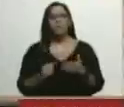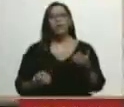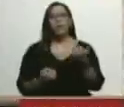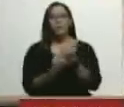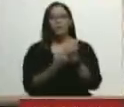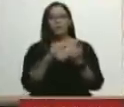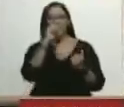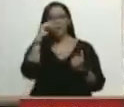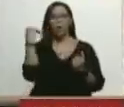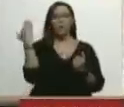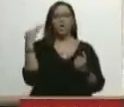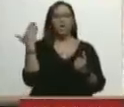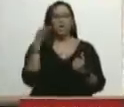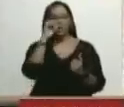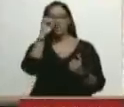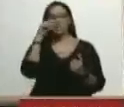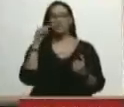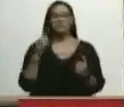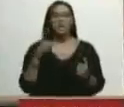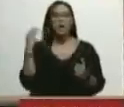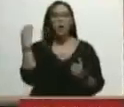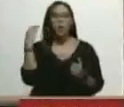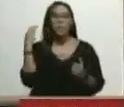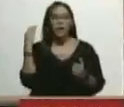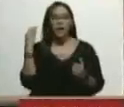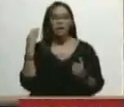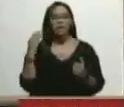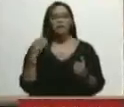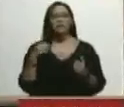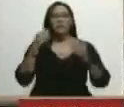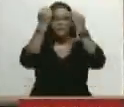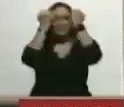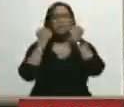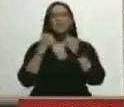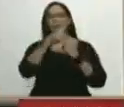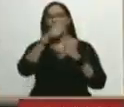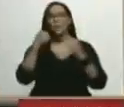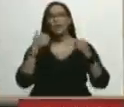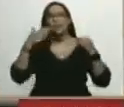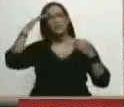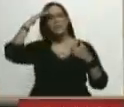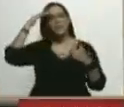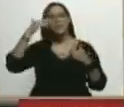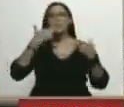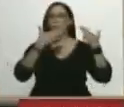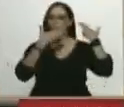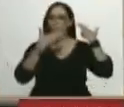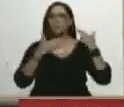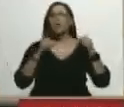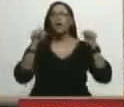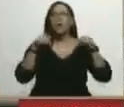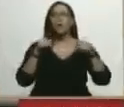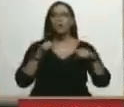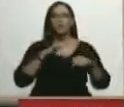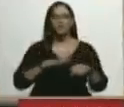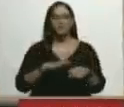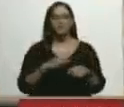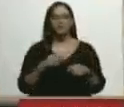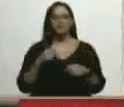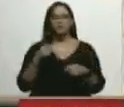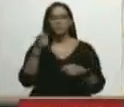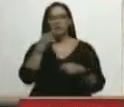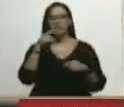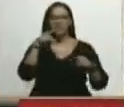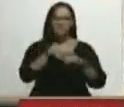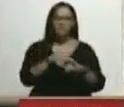a la oligarquía a la burguesía colombiana y al narco paramilitarismo hoy están cazando al